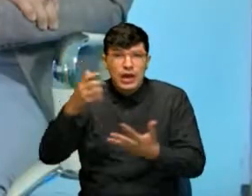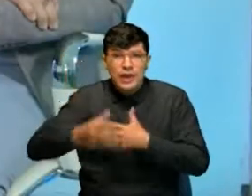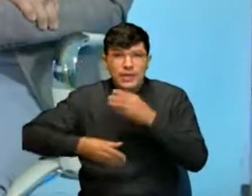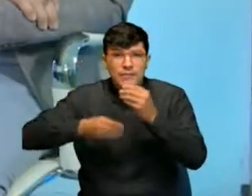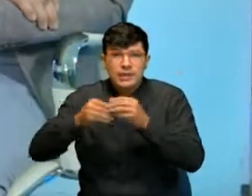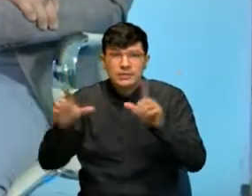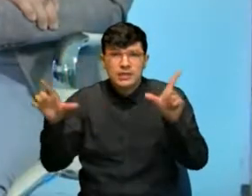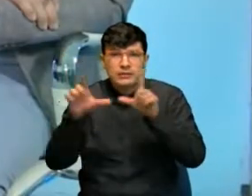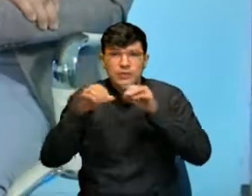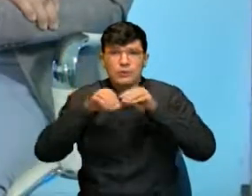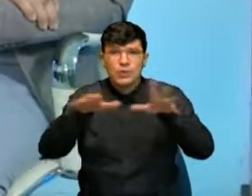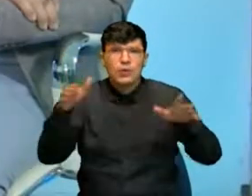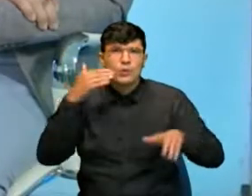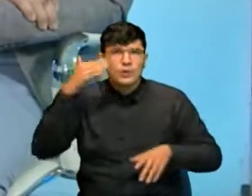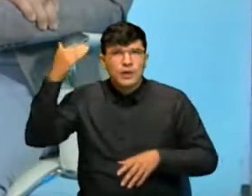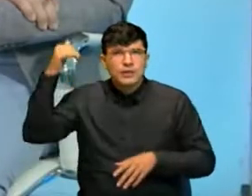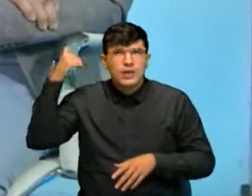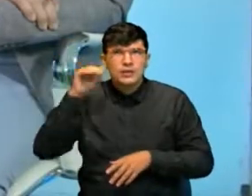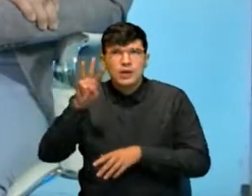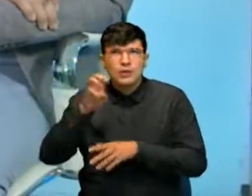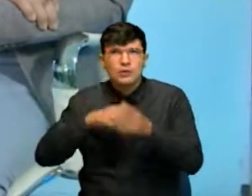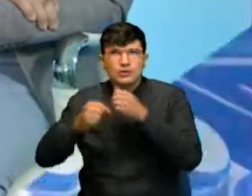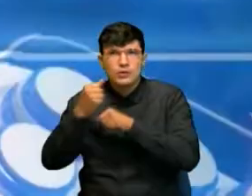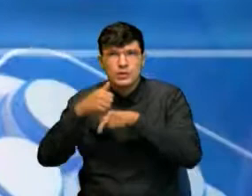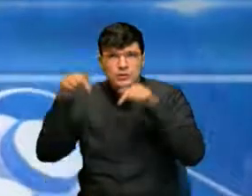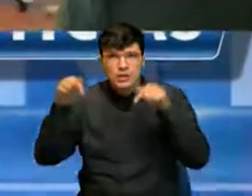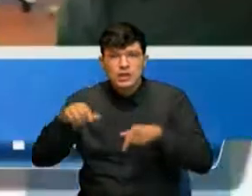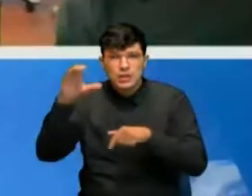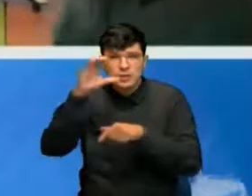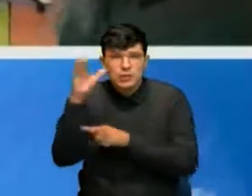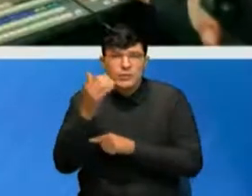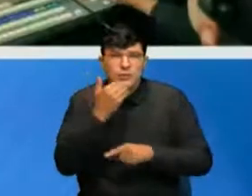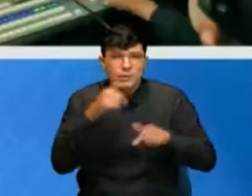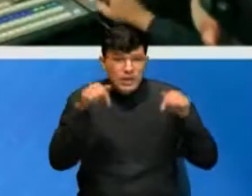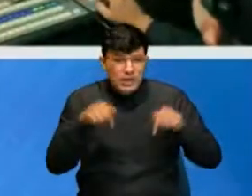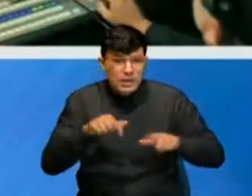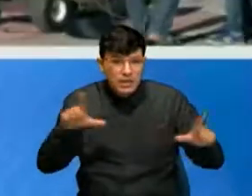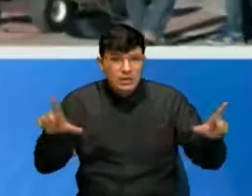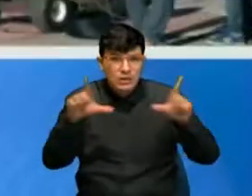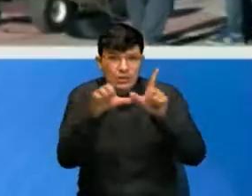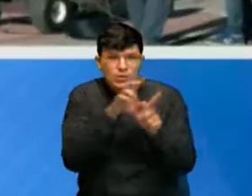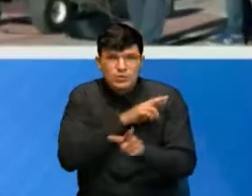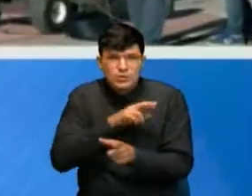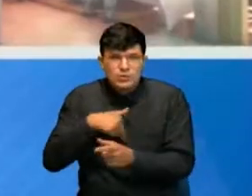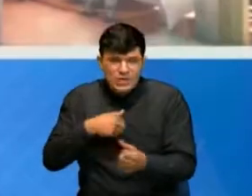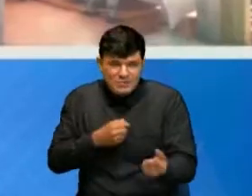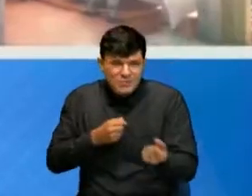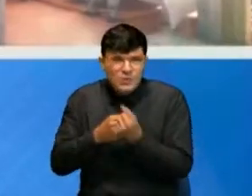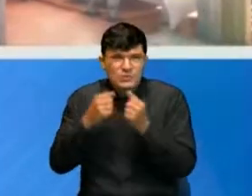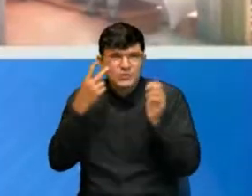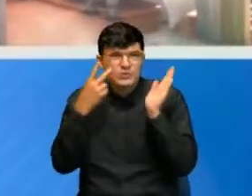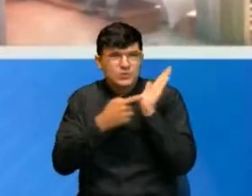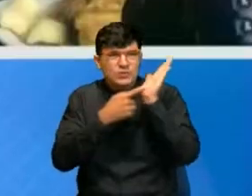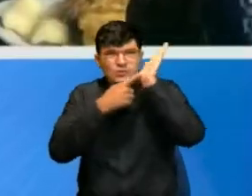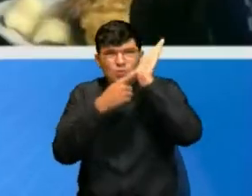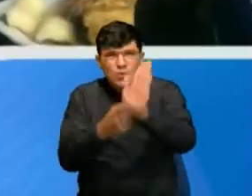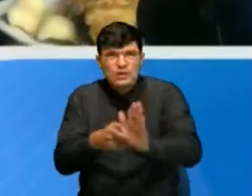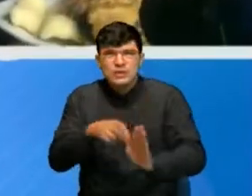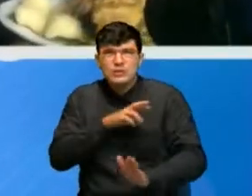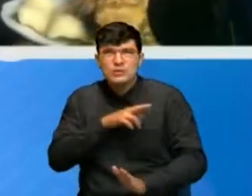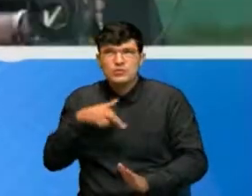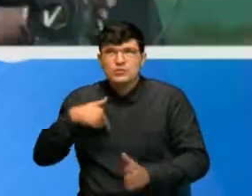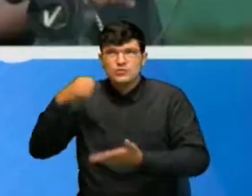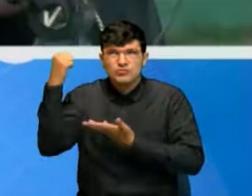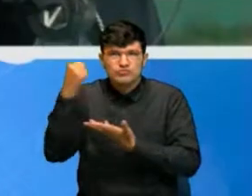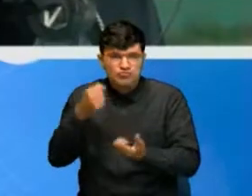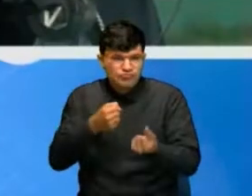televisión pública que en los últimos 8 años en Colombia. Por ejemplo, el canal TRO le volvimos a dar una visibilidad y lo volvimos a recordar en el